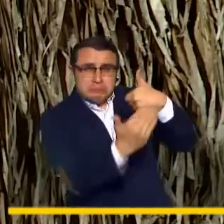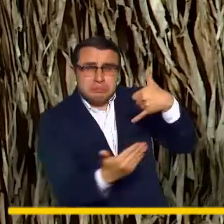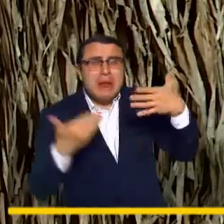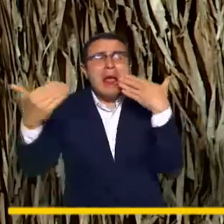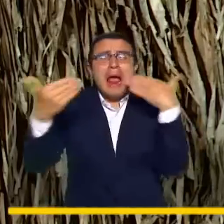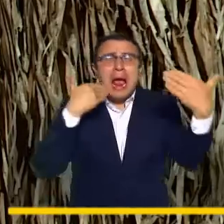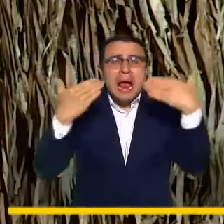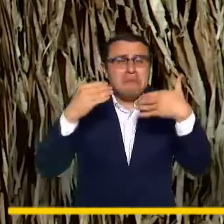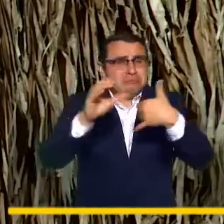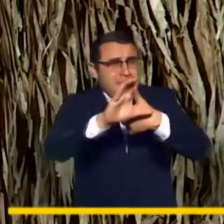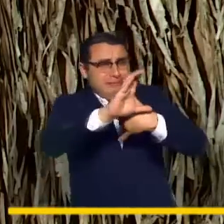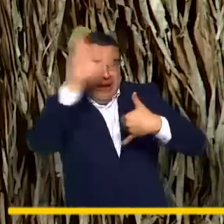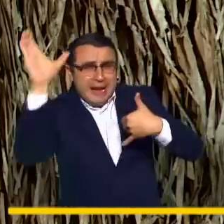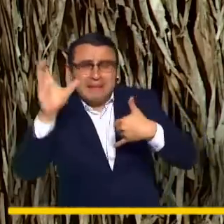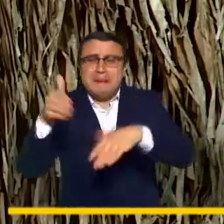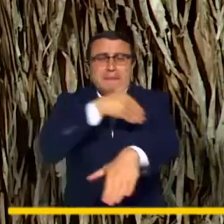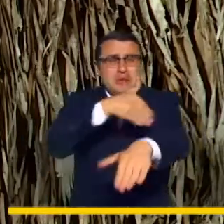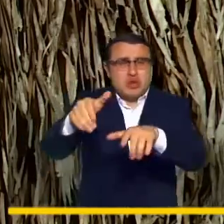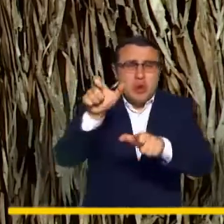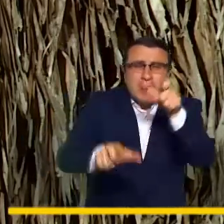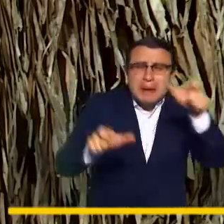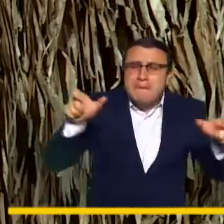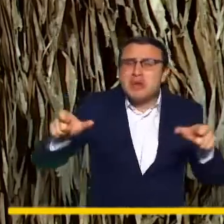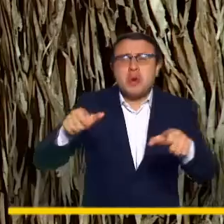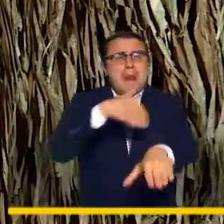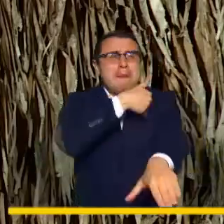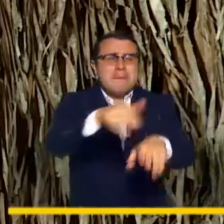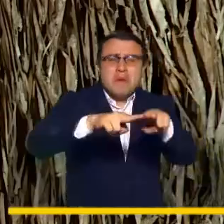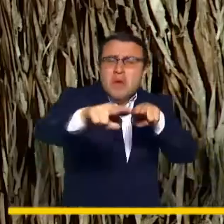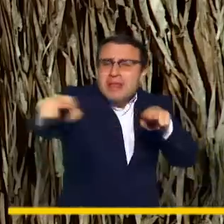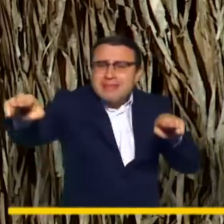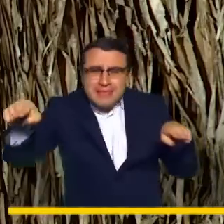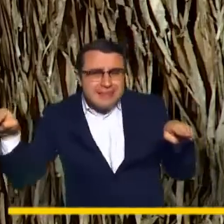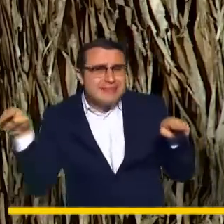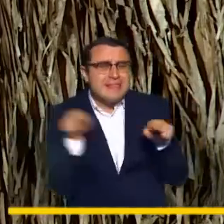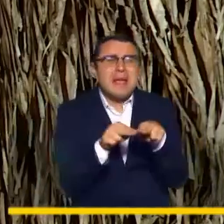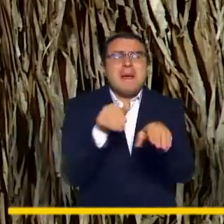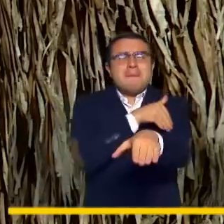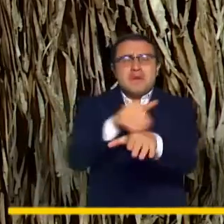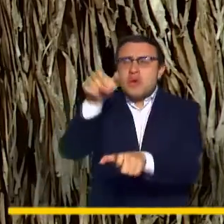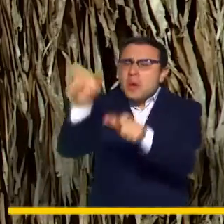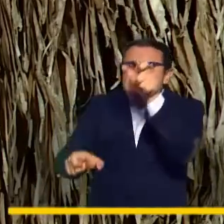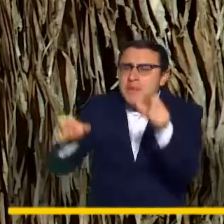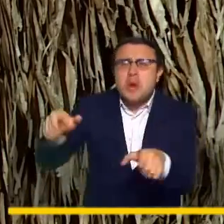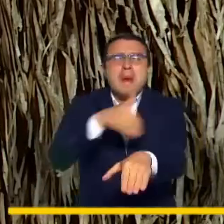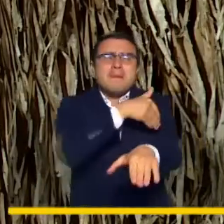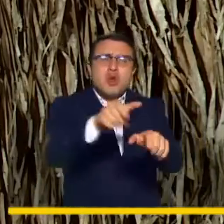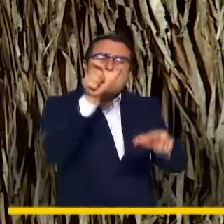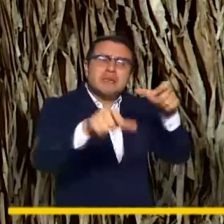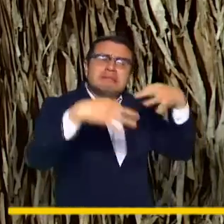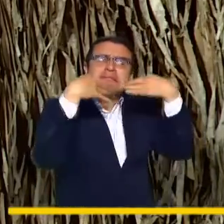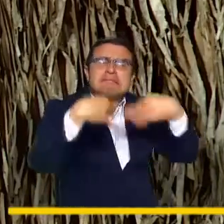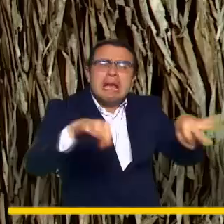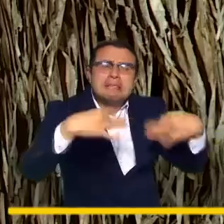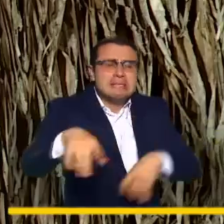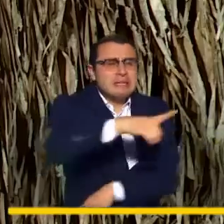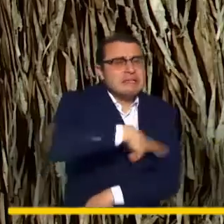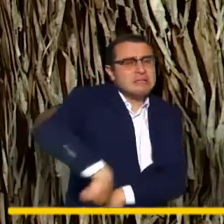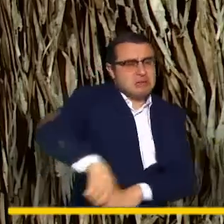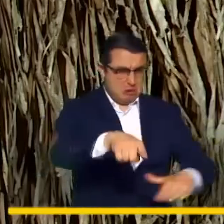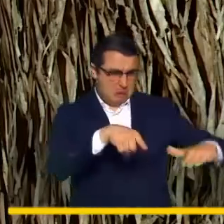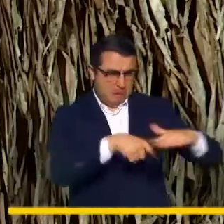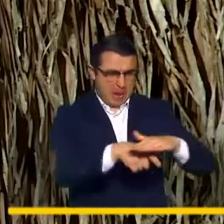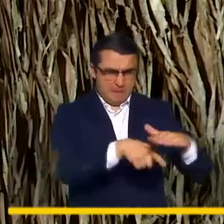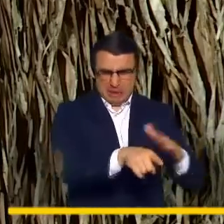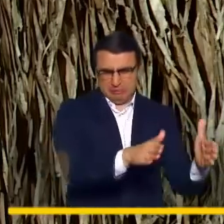sobre millones de personas, millones de gente humilde a la que sacaron a punta de sangre y de